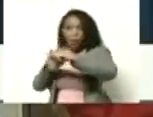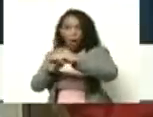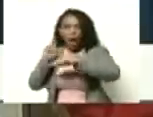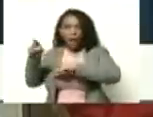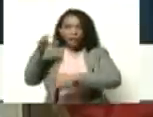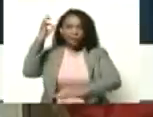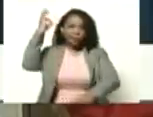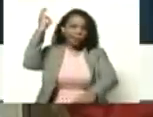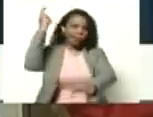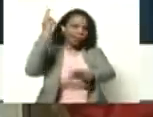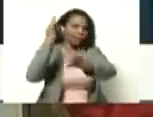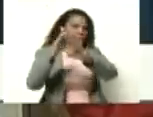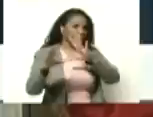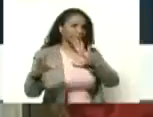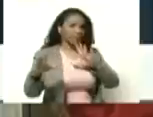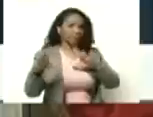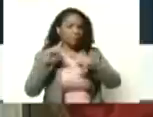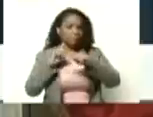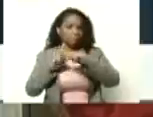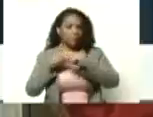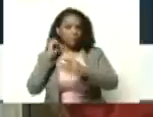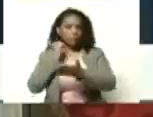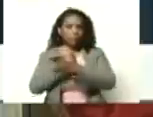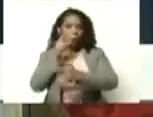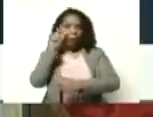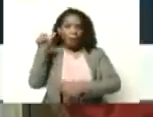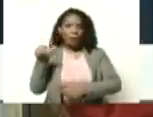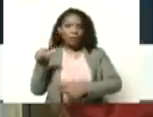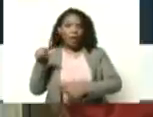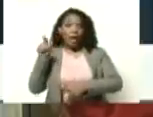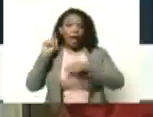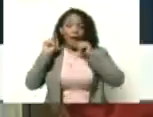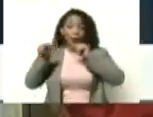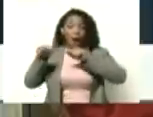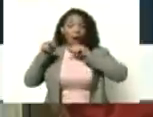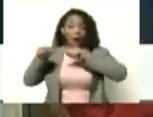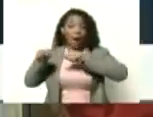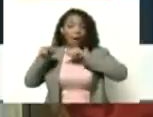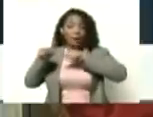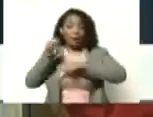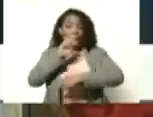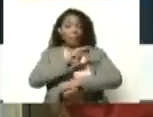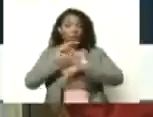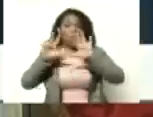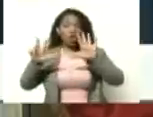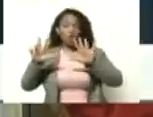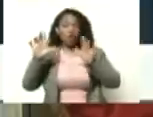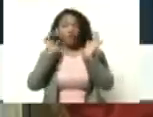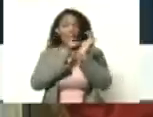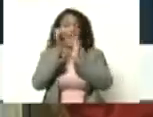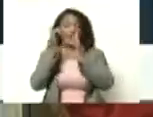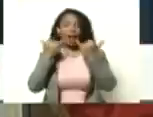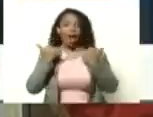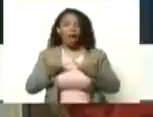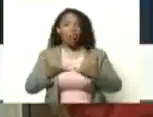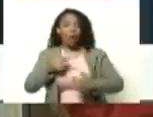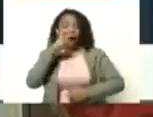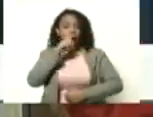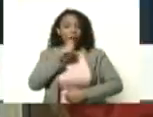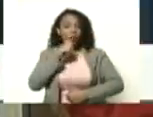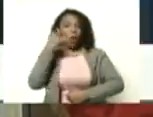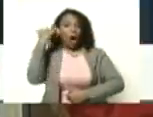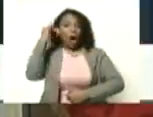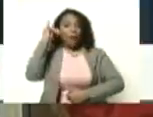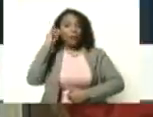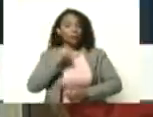hecho yo yo pudiera decir que a partir de ese 28 de abril del presente año recobra